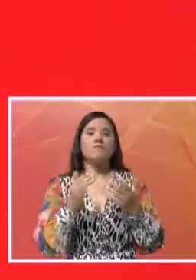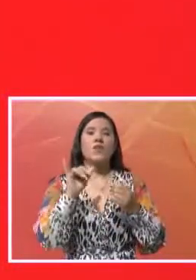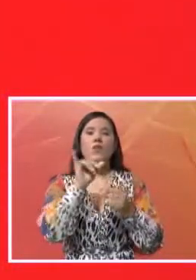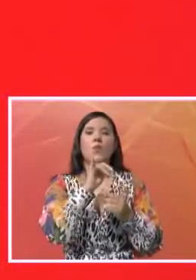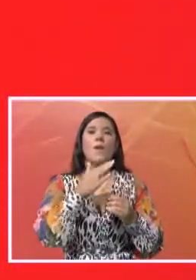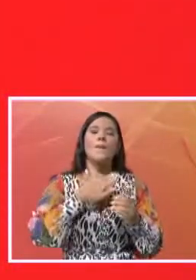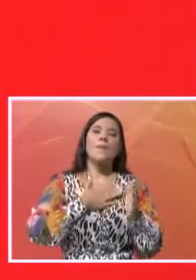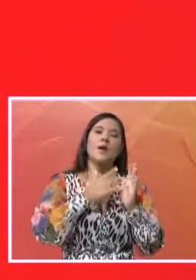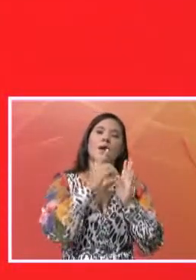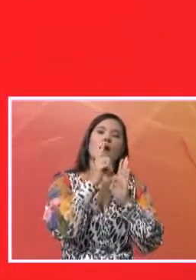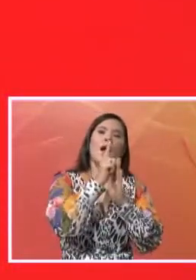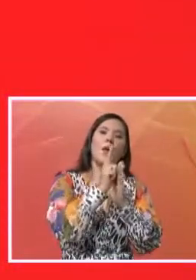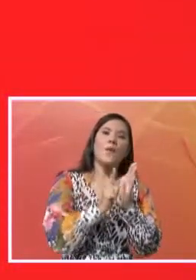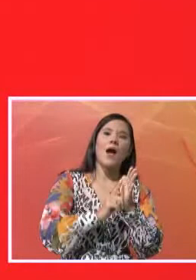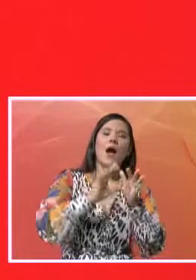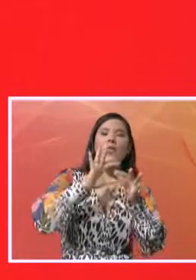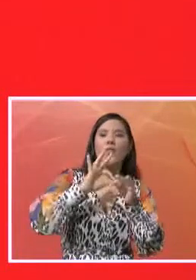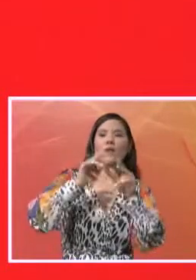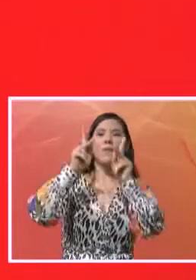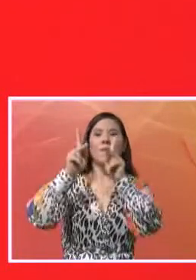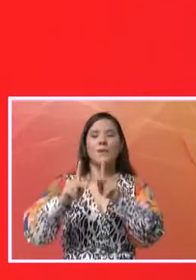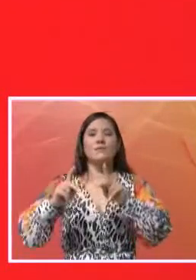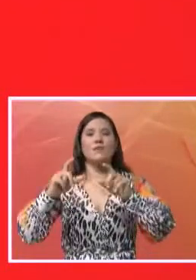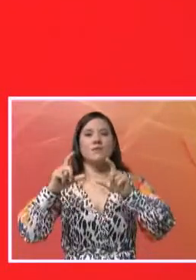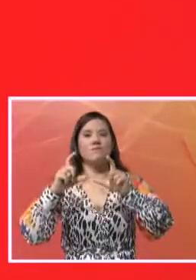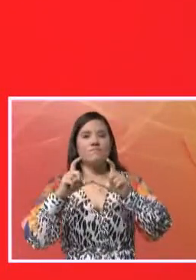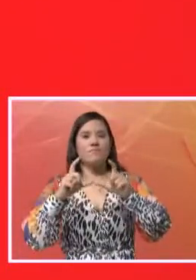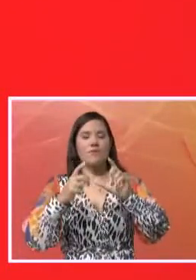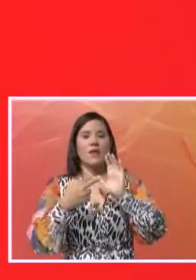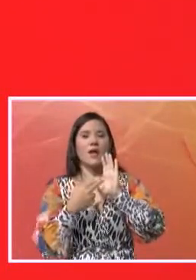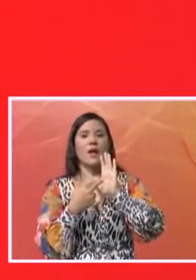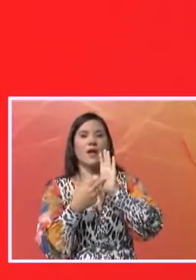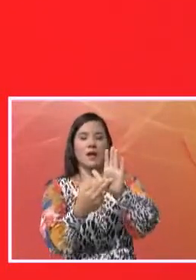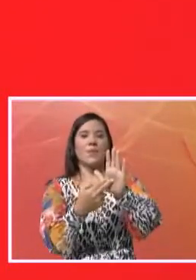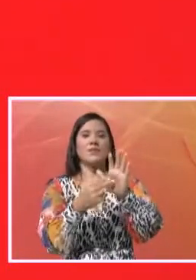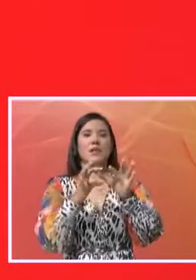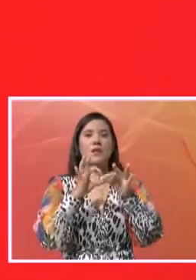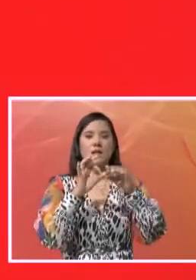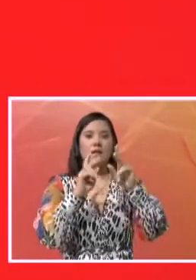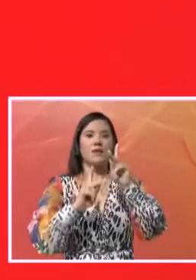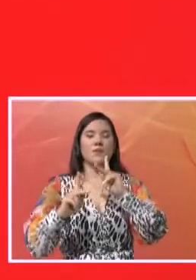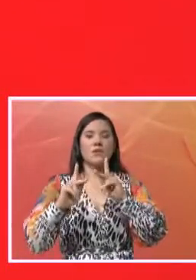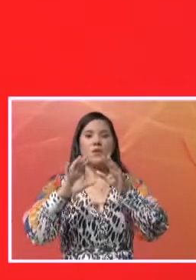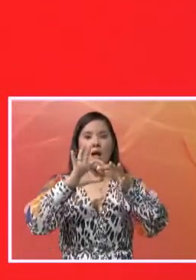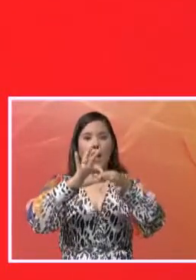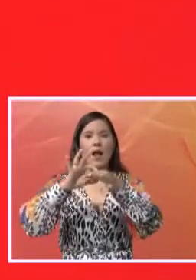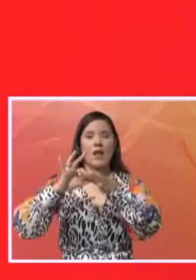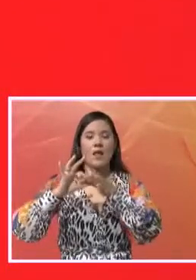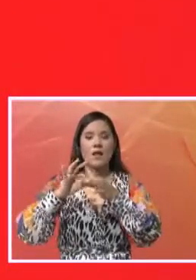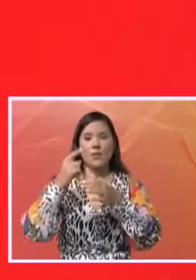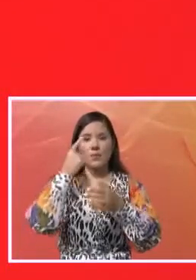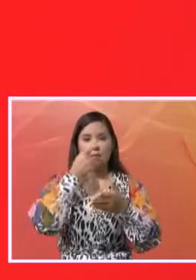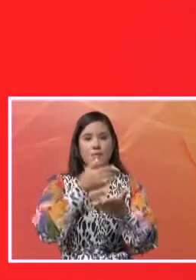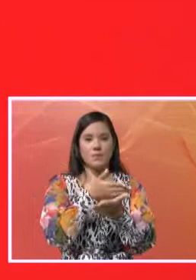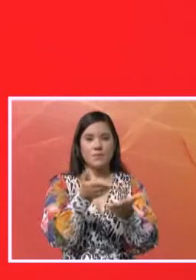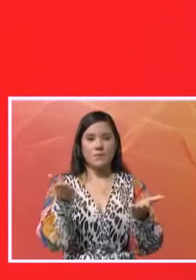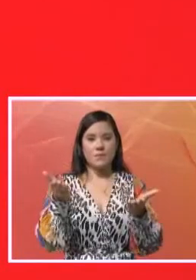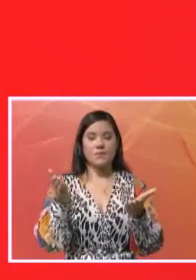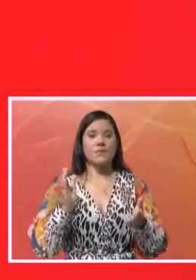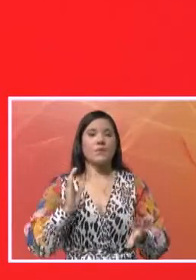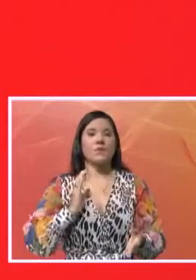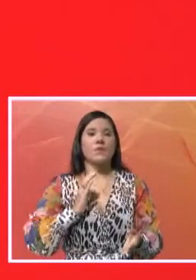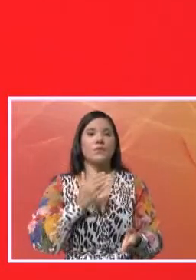abogados de los afiliados a los representantes técnicos somos verdaderamente aliados de todo por eso en el caso de